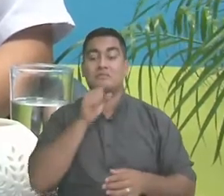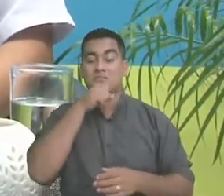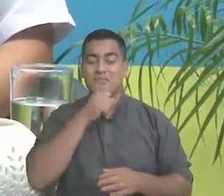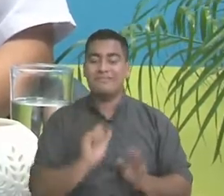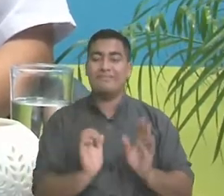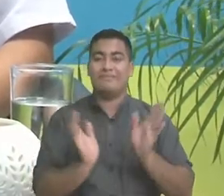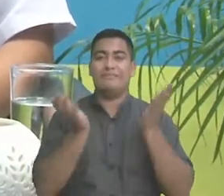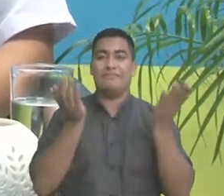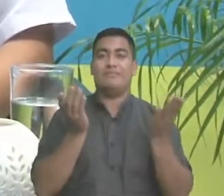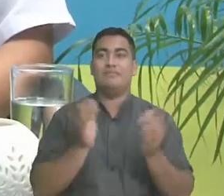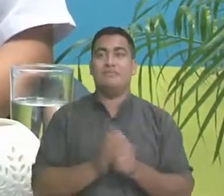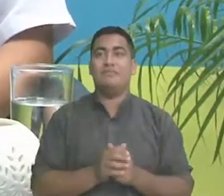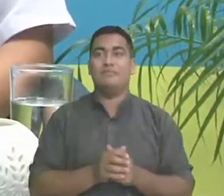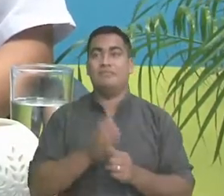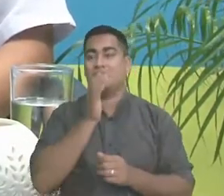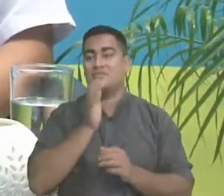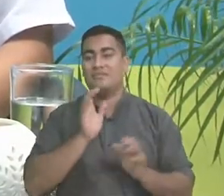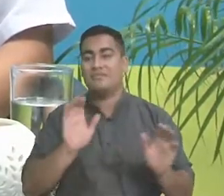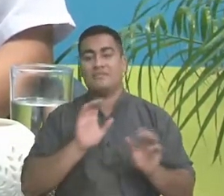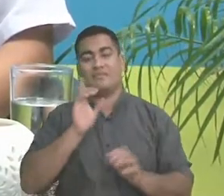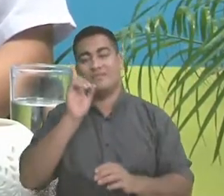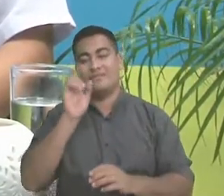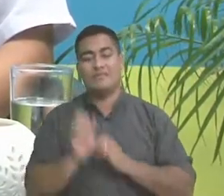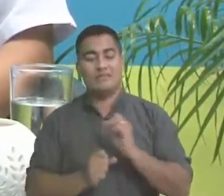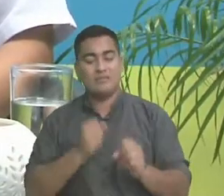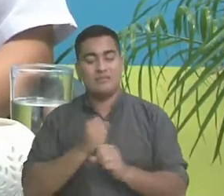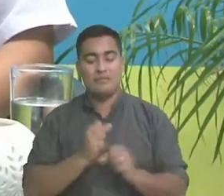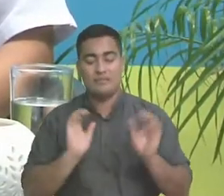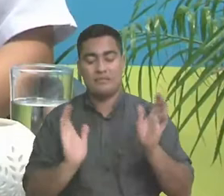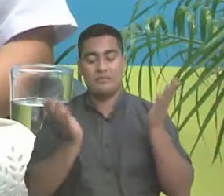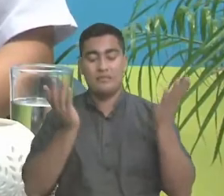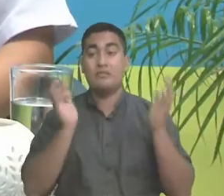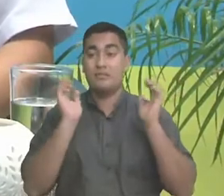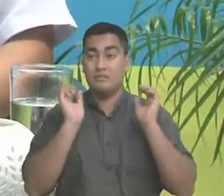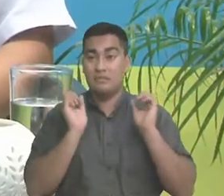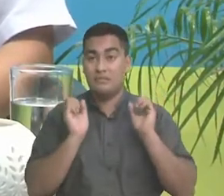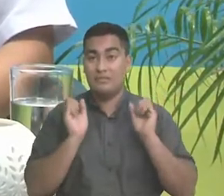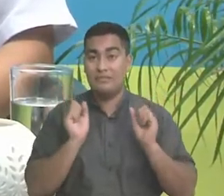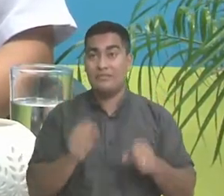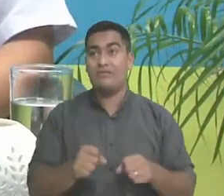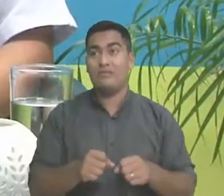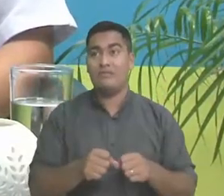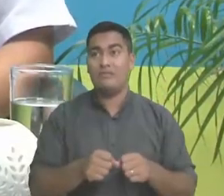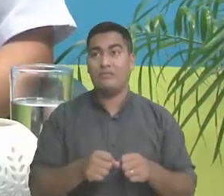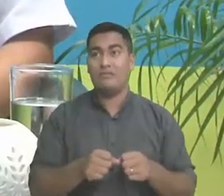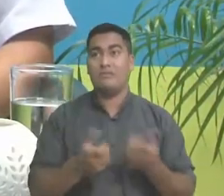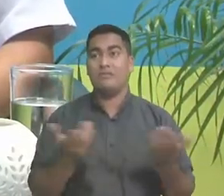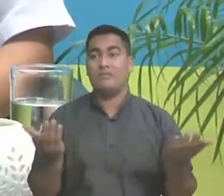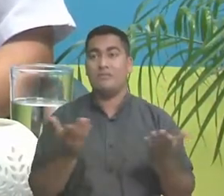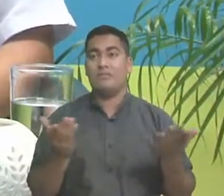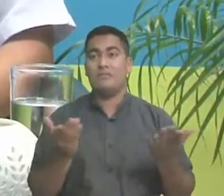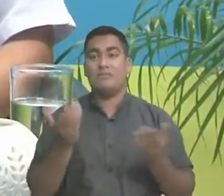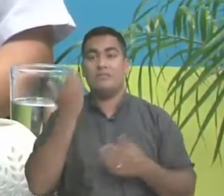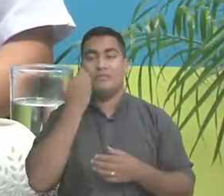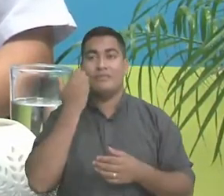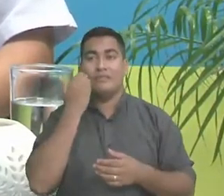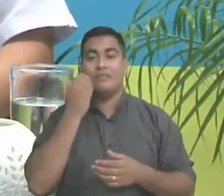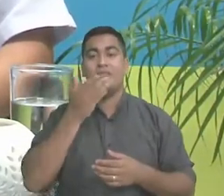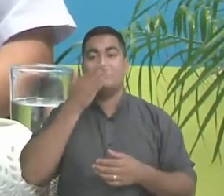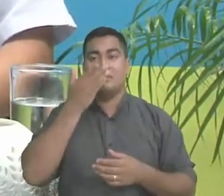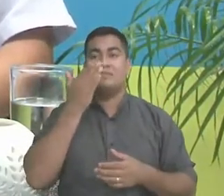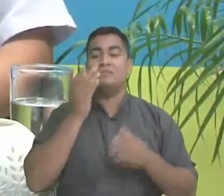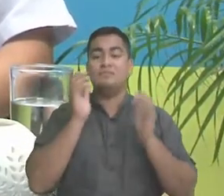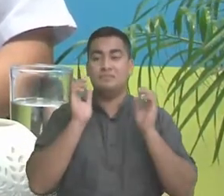edad, niños mayores de 10 años, entonces se puede indicar. Pacientes recurrentes con enfermedades respiratorias, se